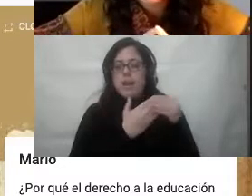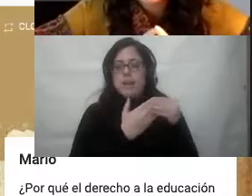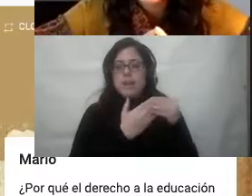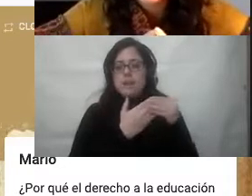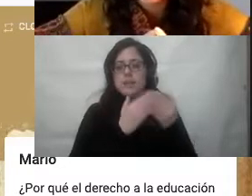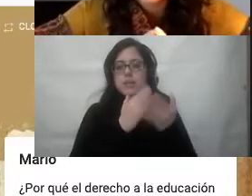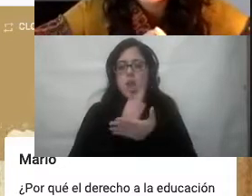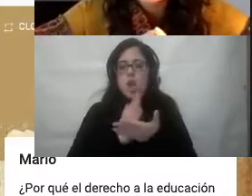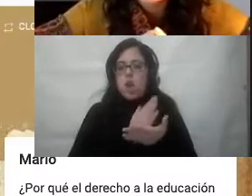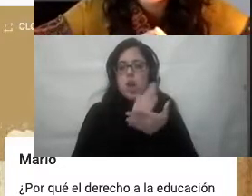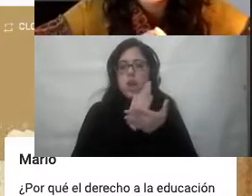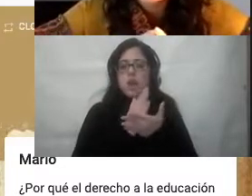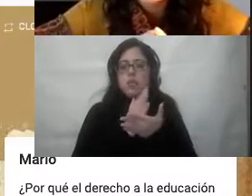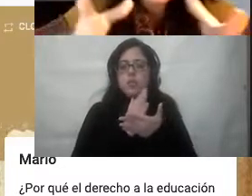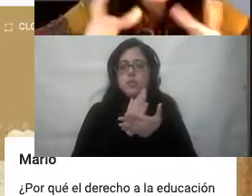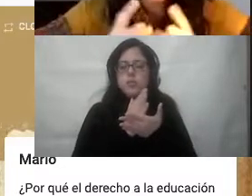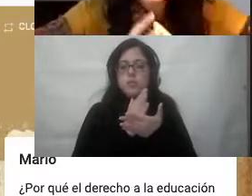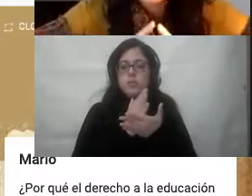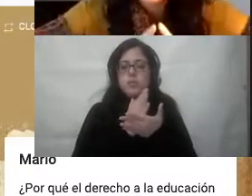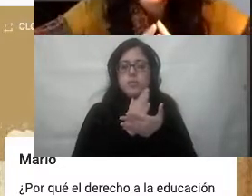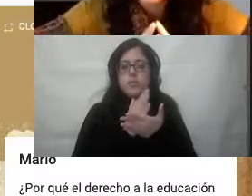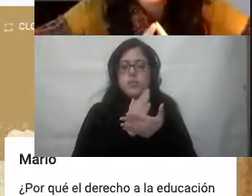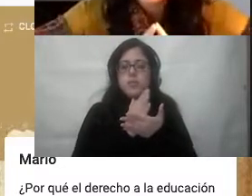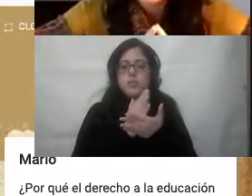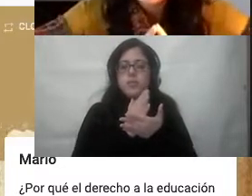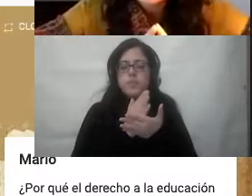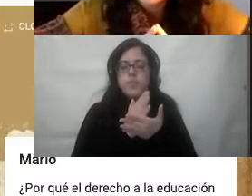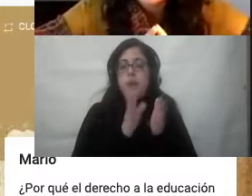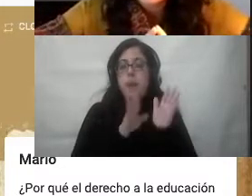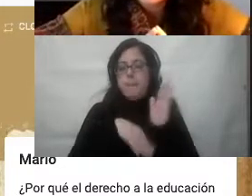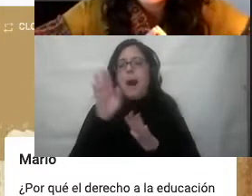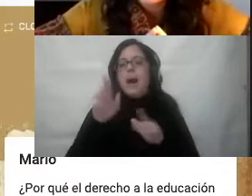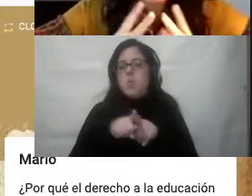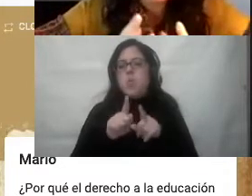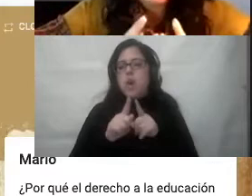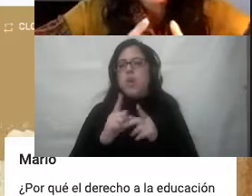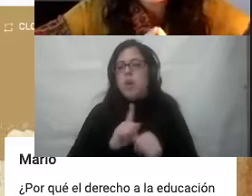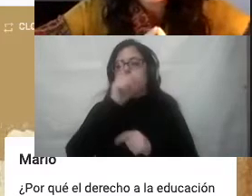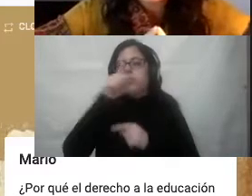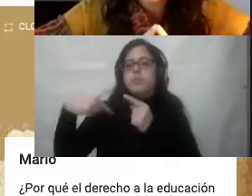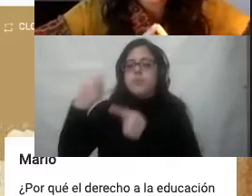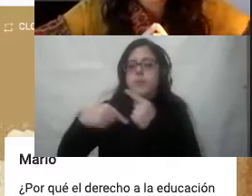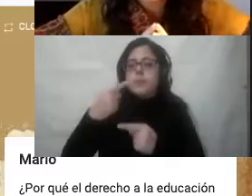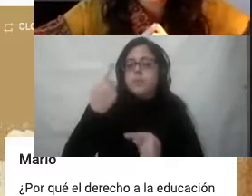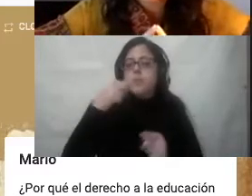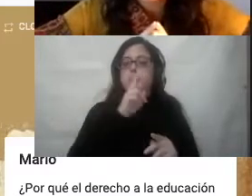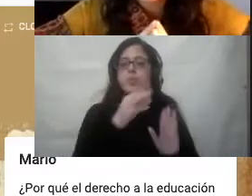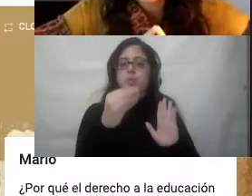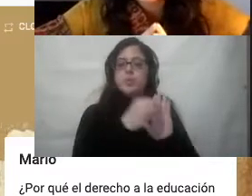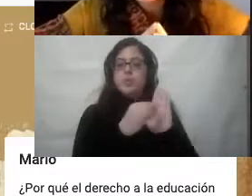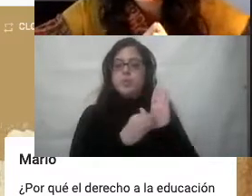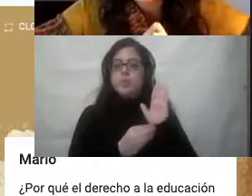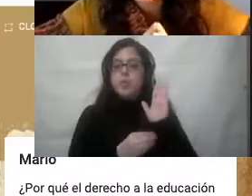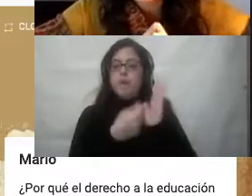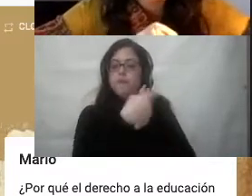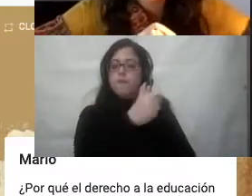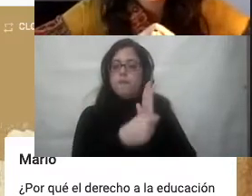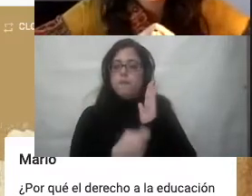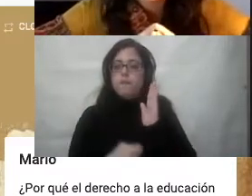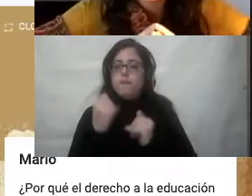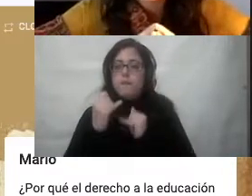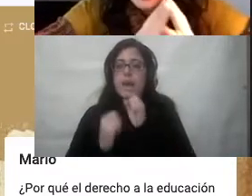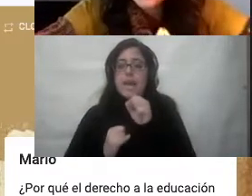más tradicionales o más elitistas en ese sentido, es que los resultados de las evaluaciones internacionales, y esos